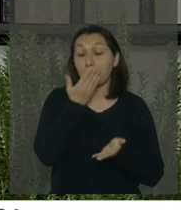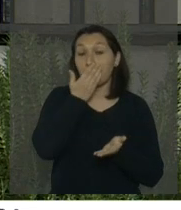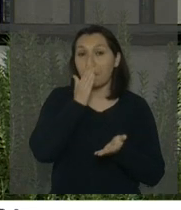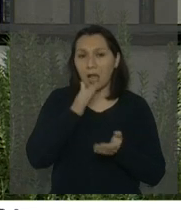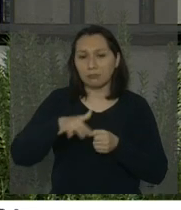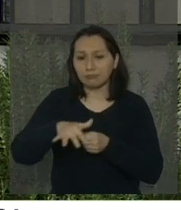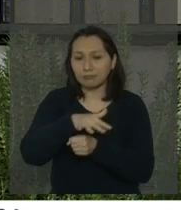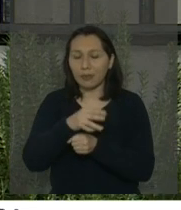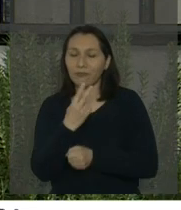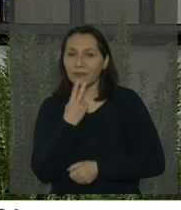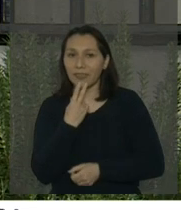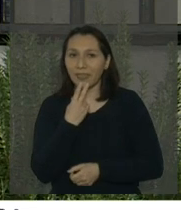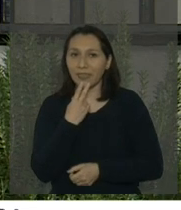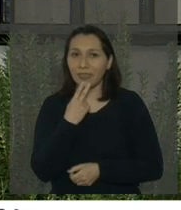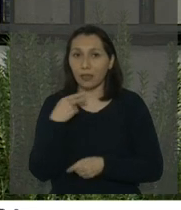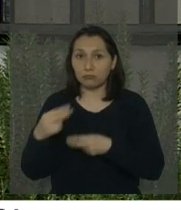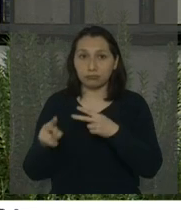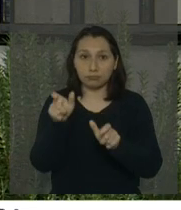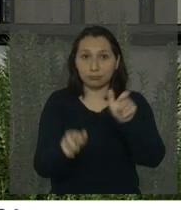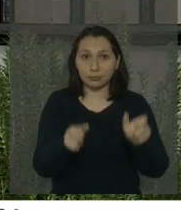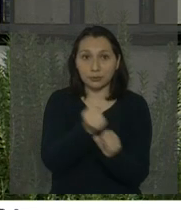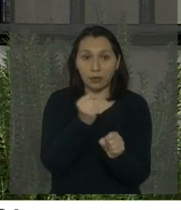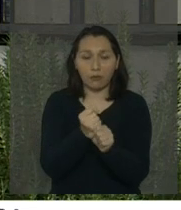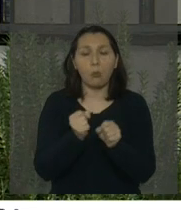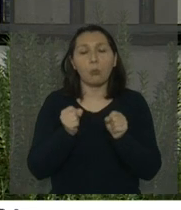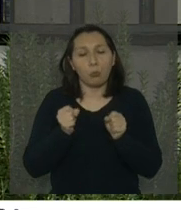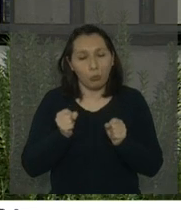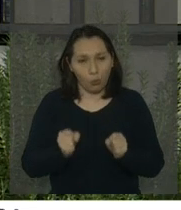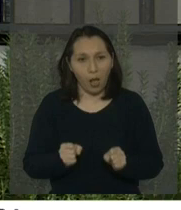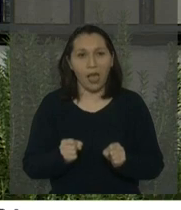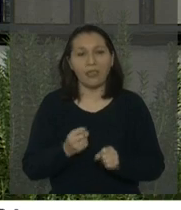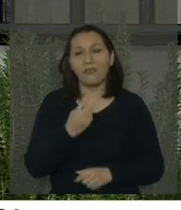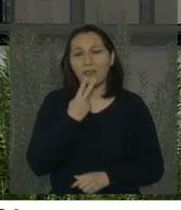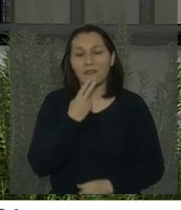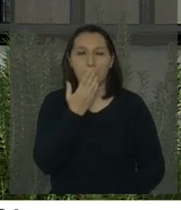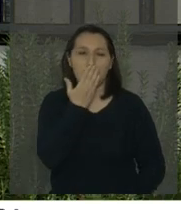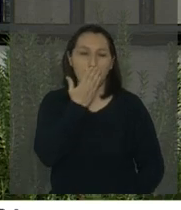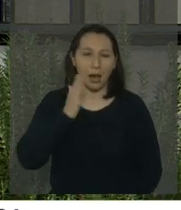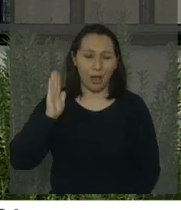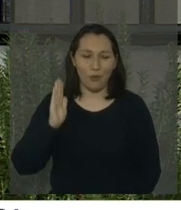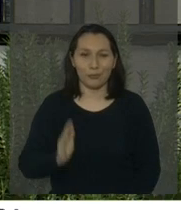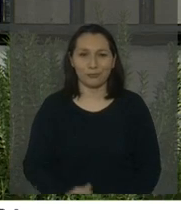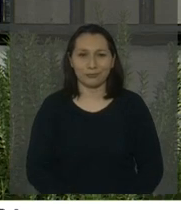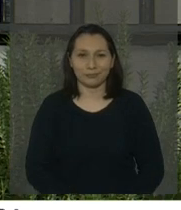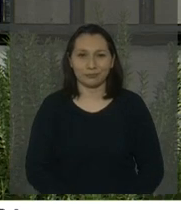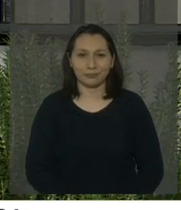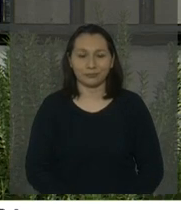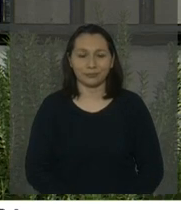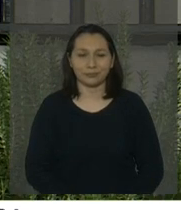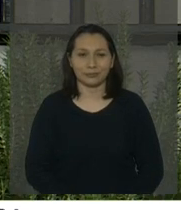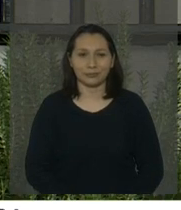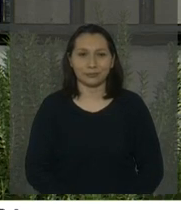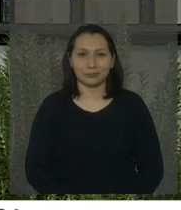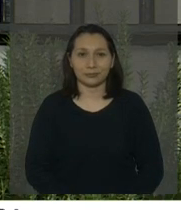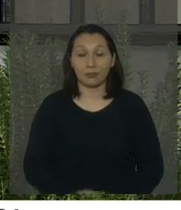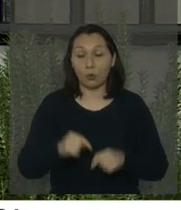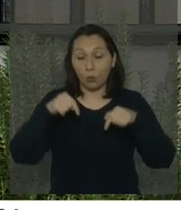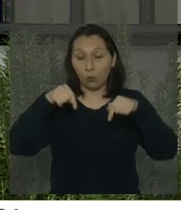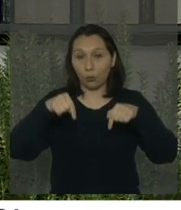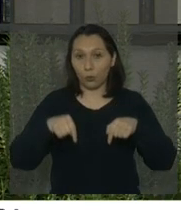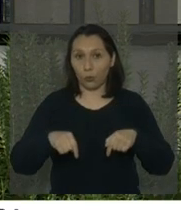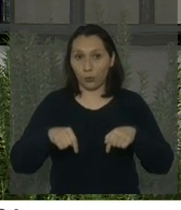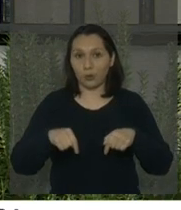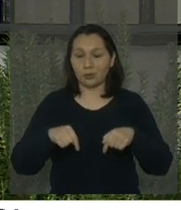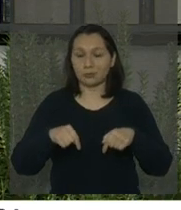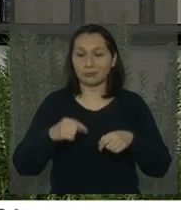mejorando las condiciones de vida de sus trabajadores se puede vivir mejor. Y hoy día